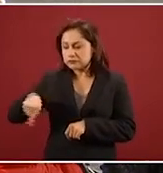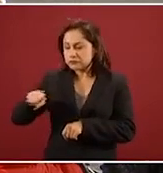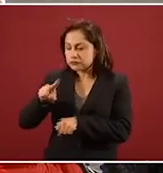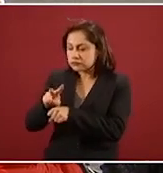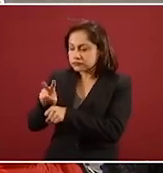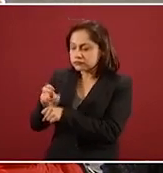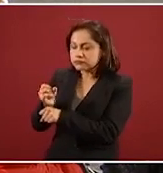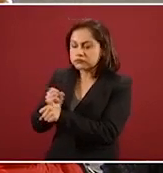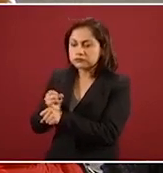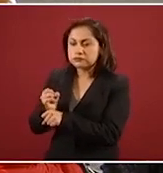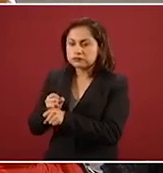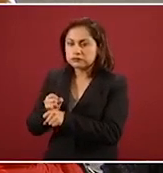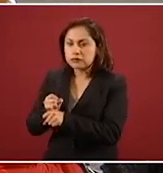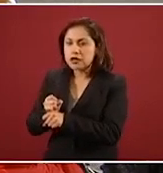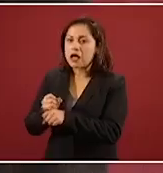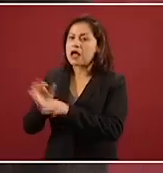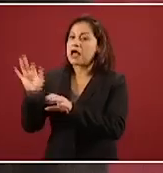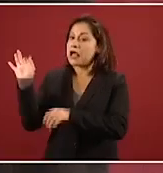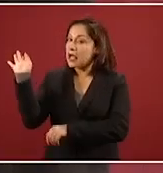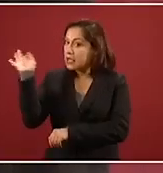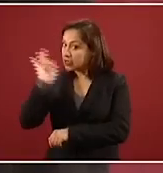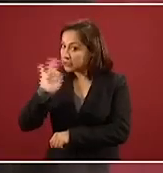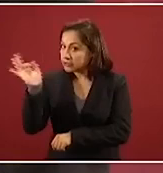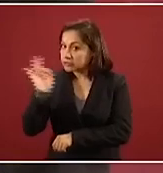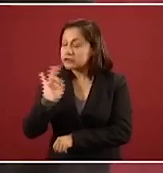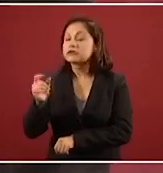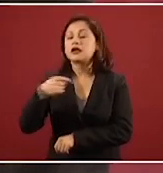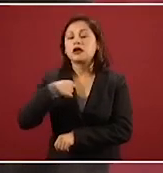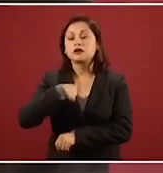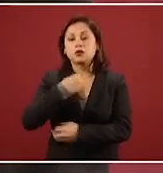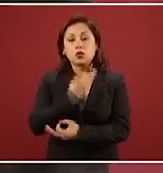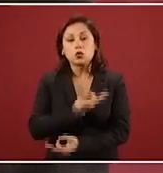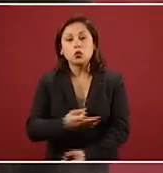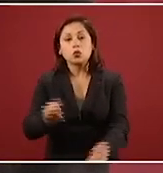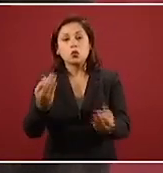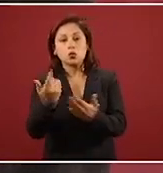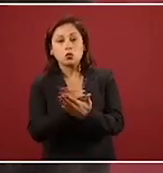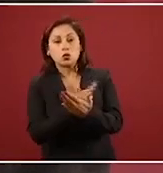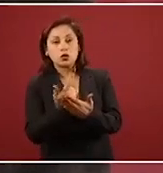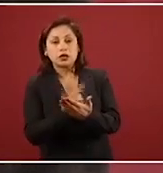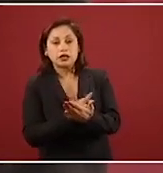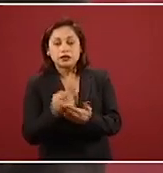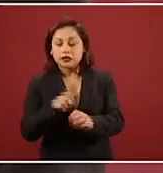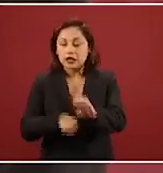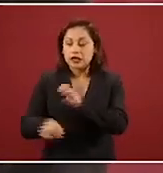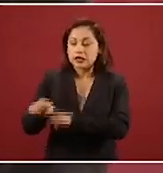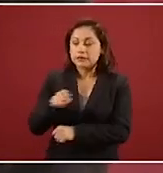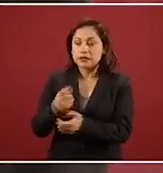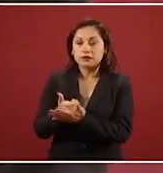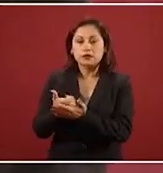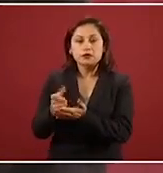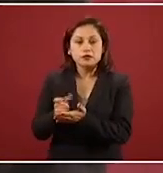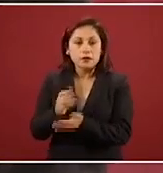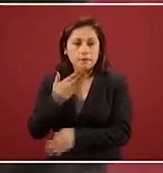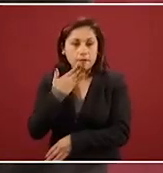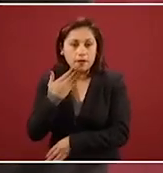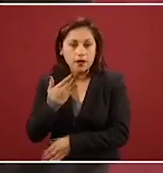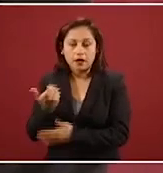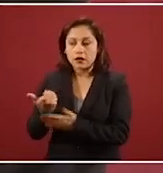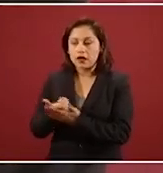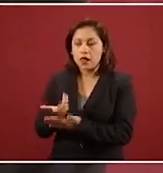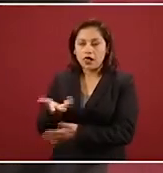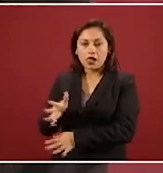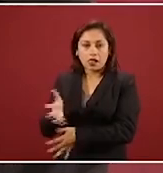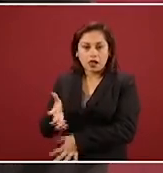en el trato a los trabajadores, porque tenemos información de que